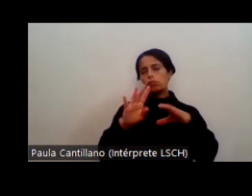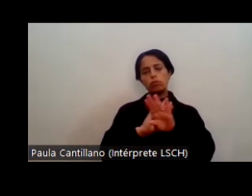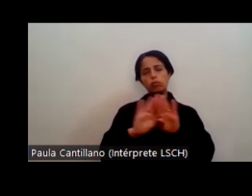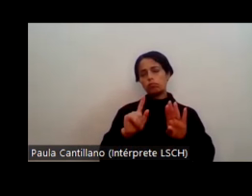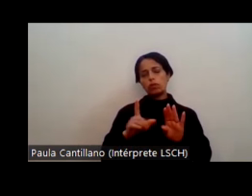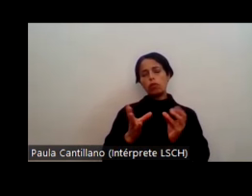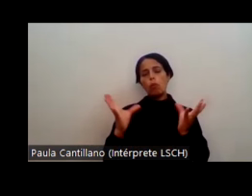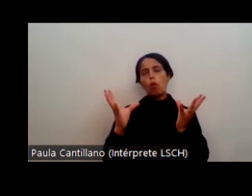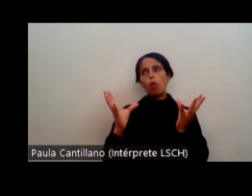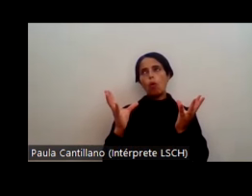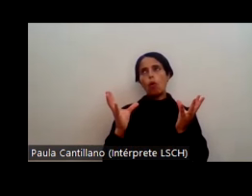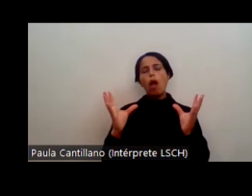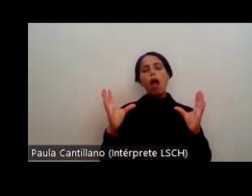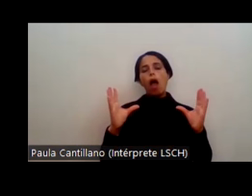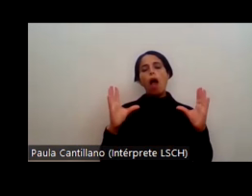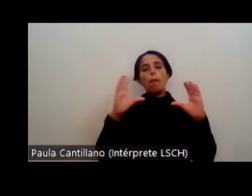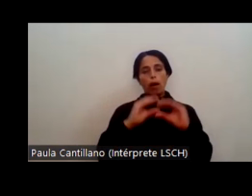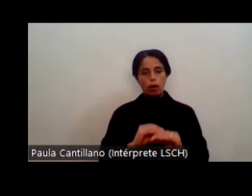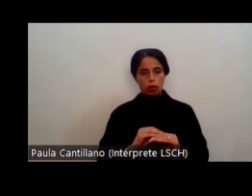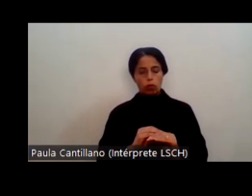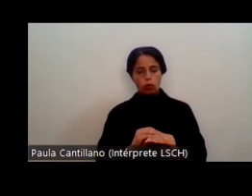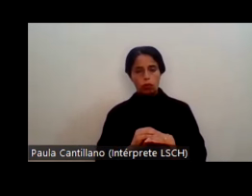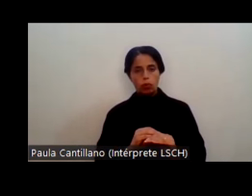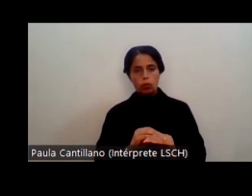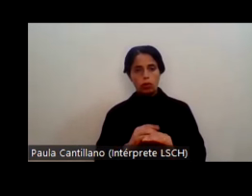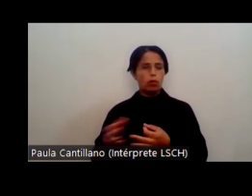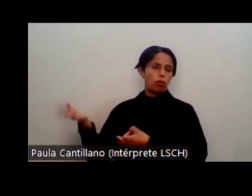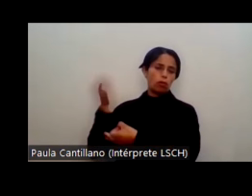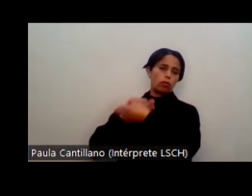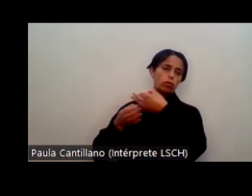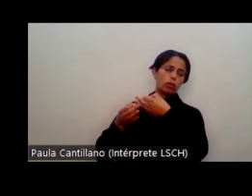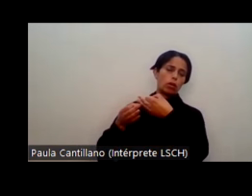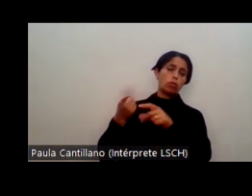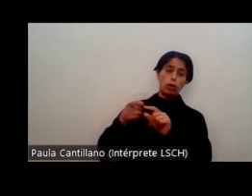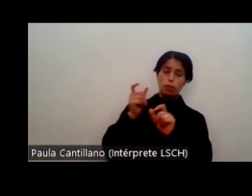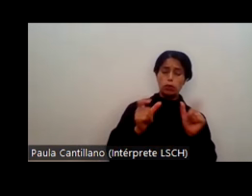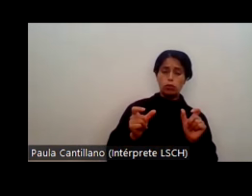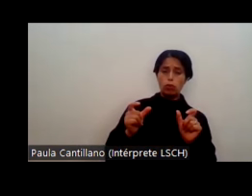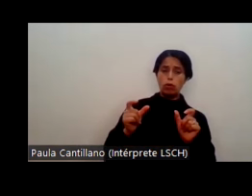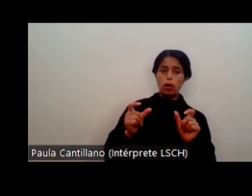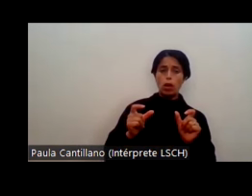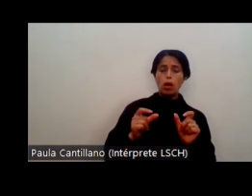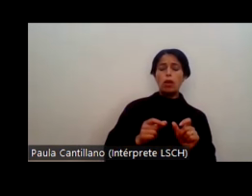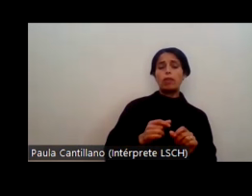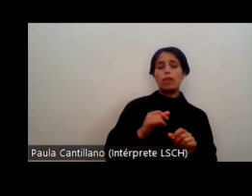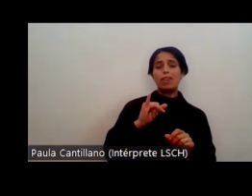por noticias o por relatos ya bastante más tardíos y no atacameños, sino que del mundo incaico,